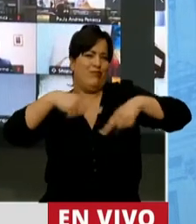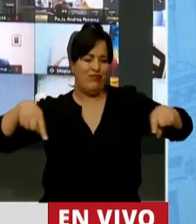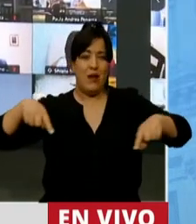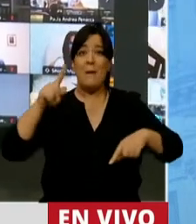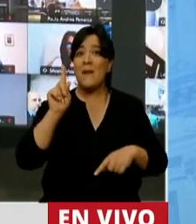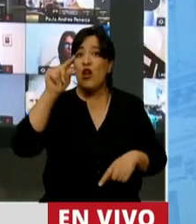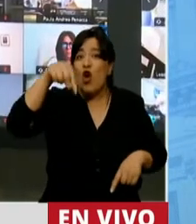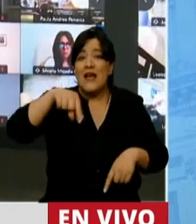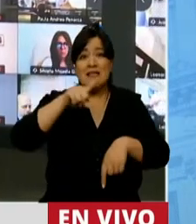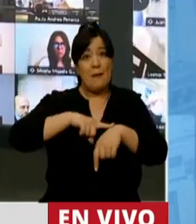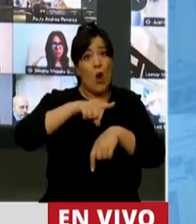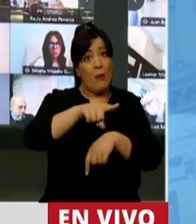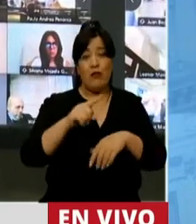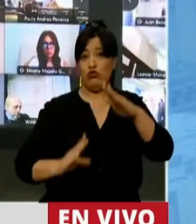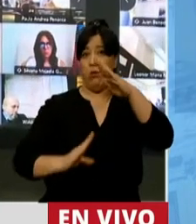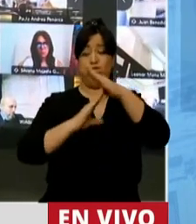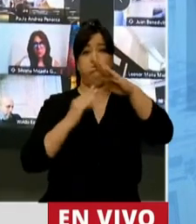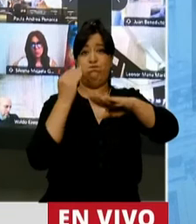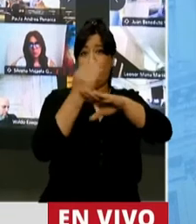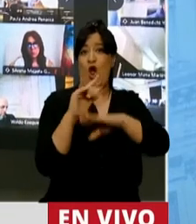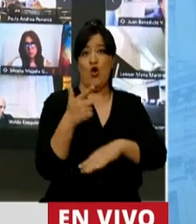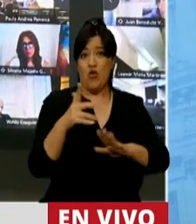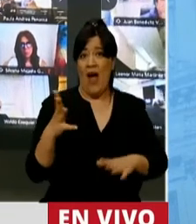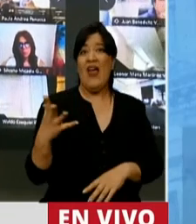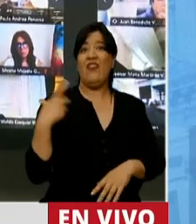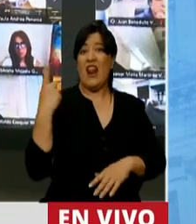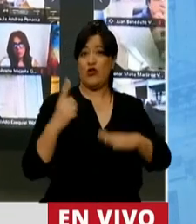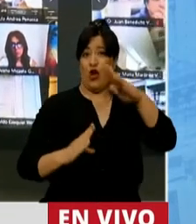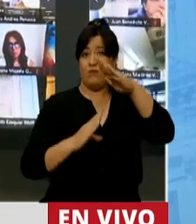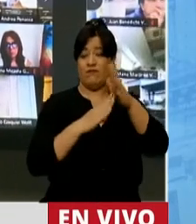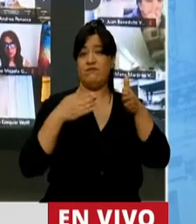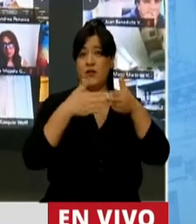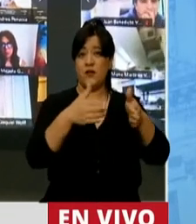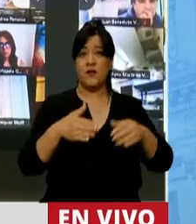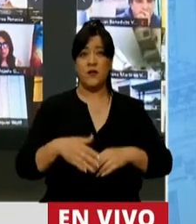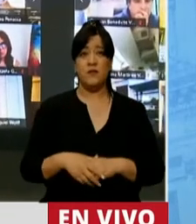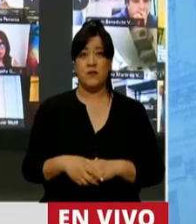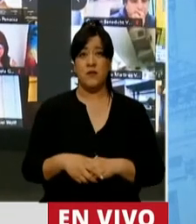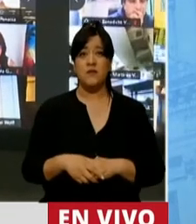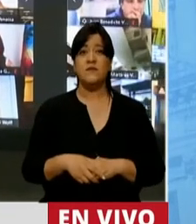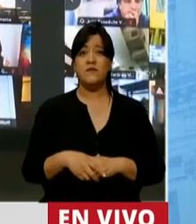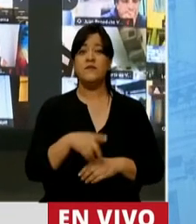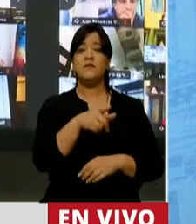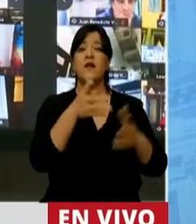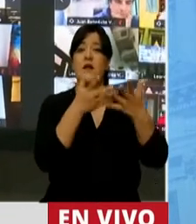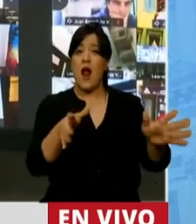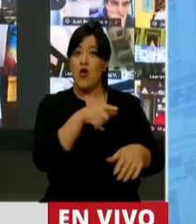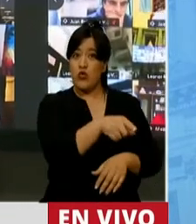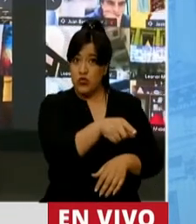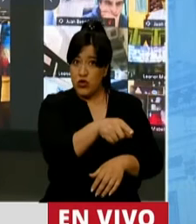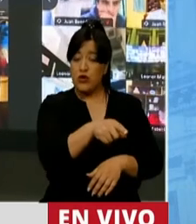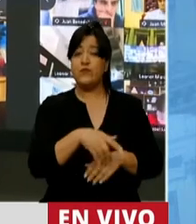este momento está acéfala. El director ejecutivo ha renunciado